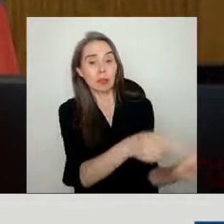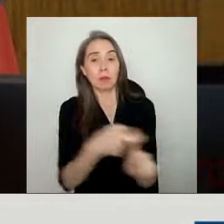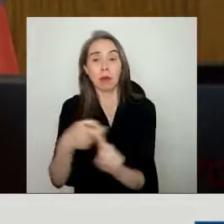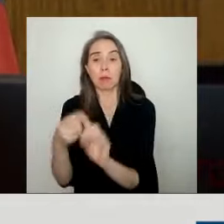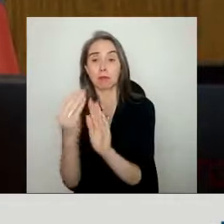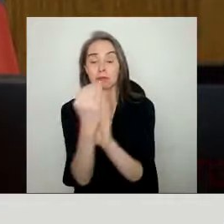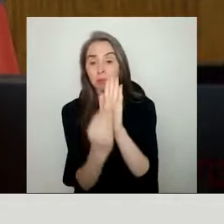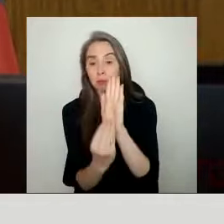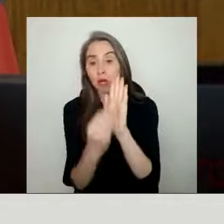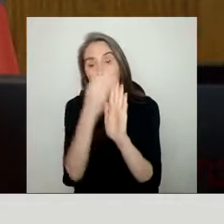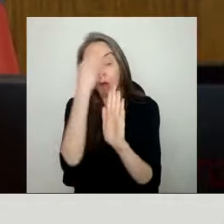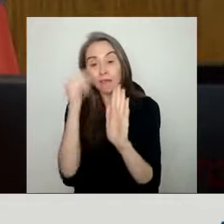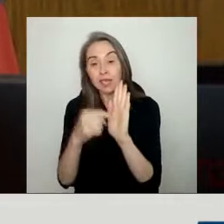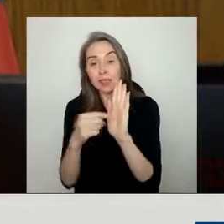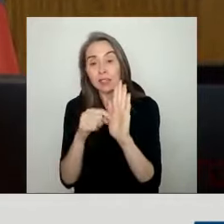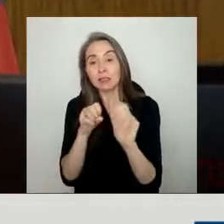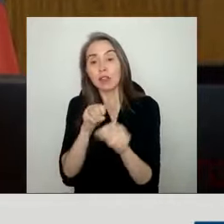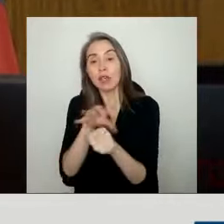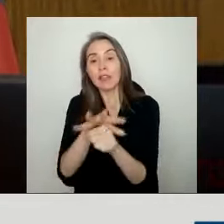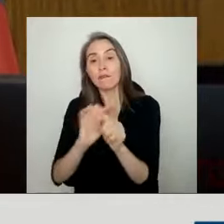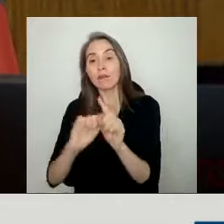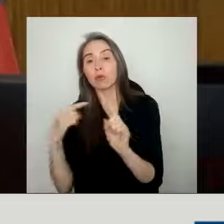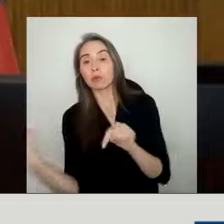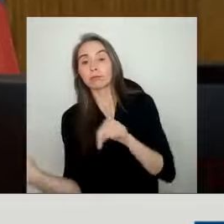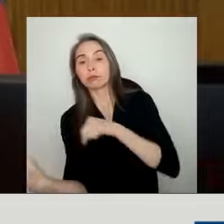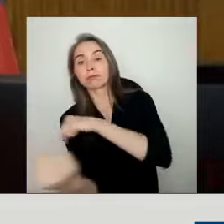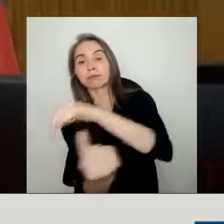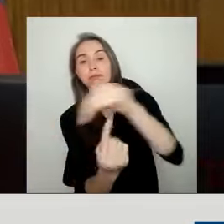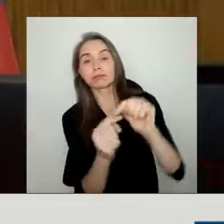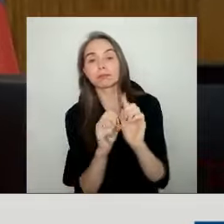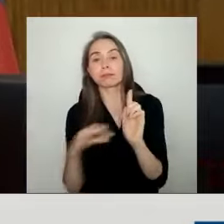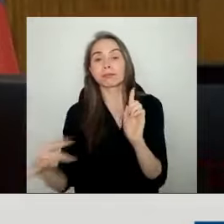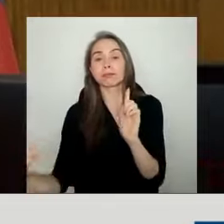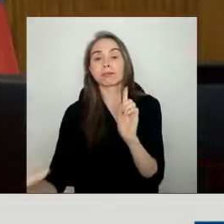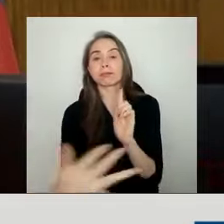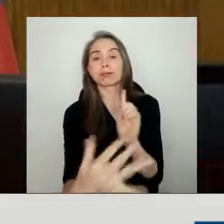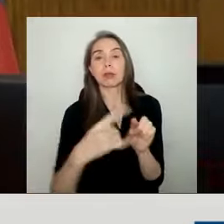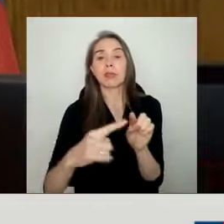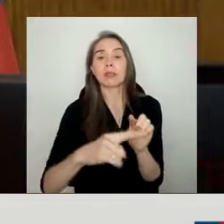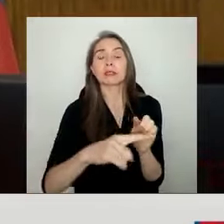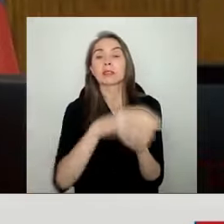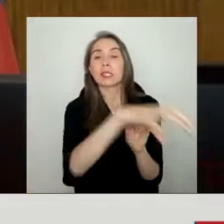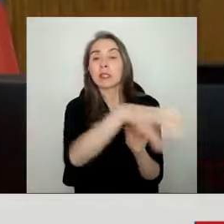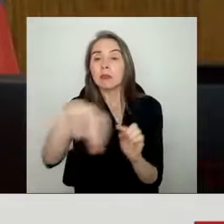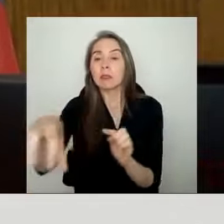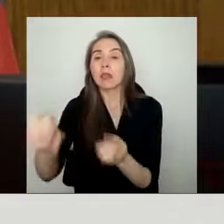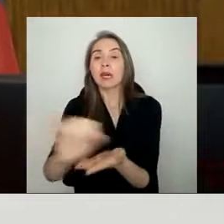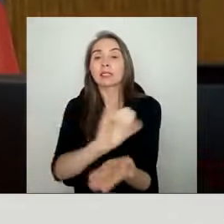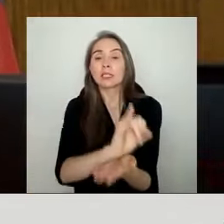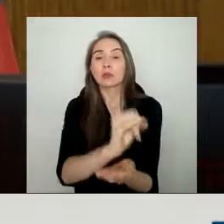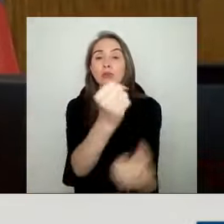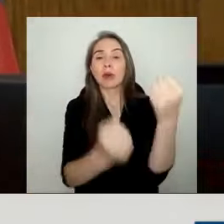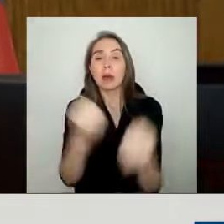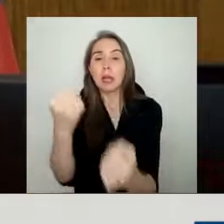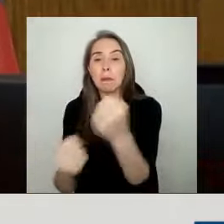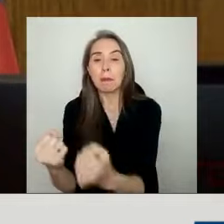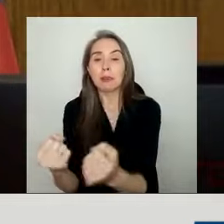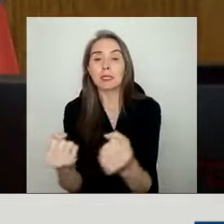colaterales que eh una determinada regulación puede tener sobre distintos sectores actividades económicas eh etcétera